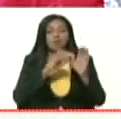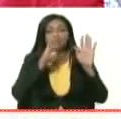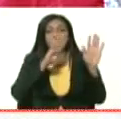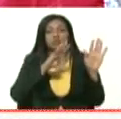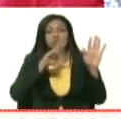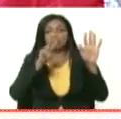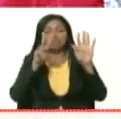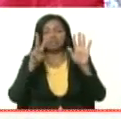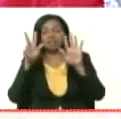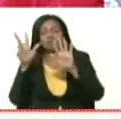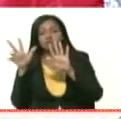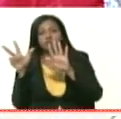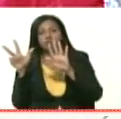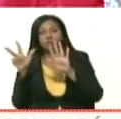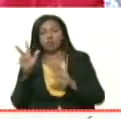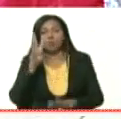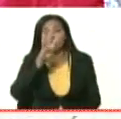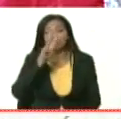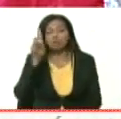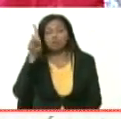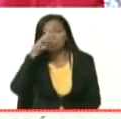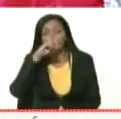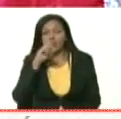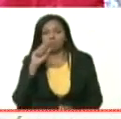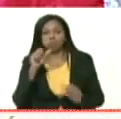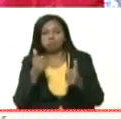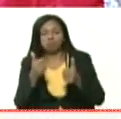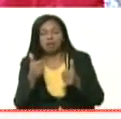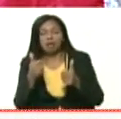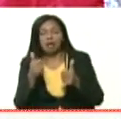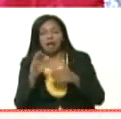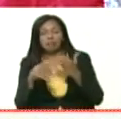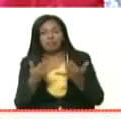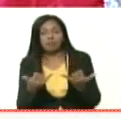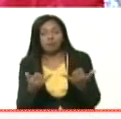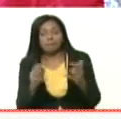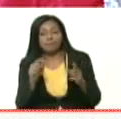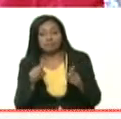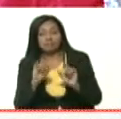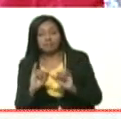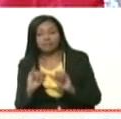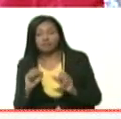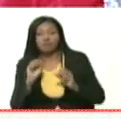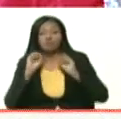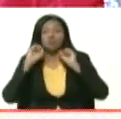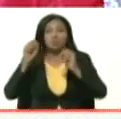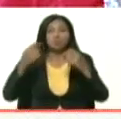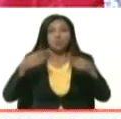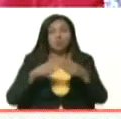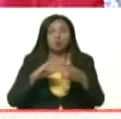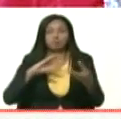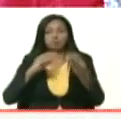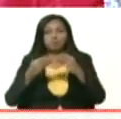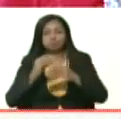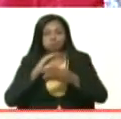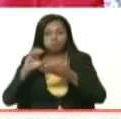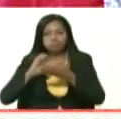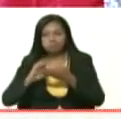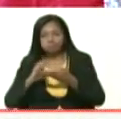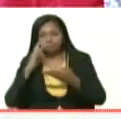1978, hace 41 años. Y a partir de allí se logró hilvanar la estrategia